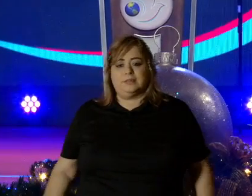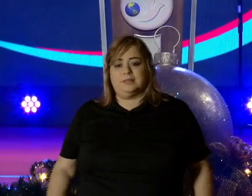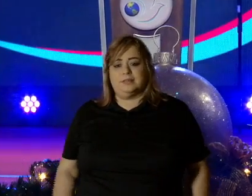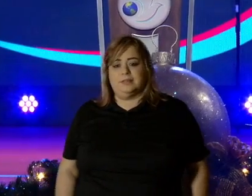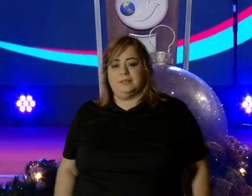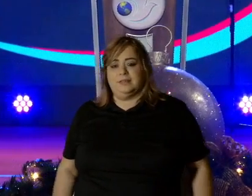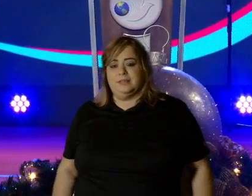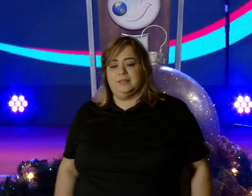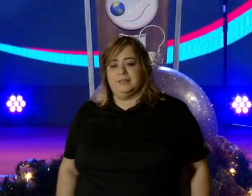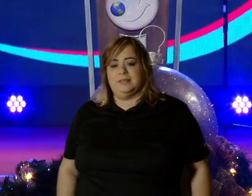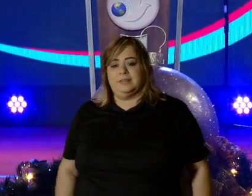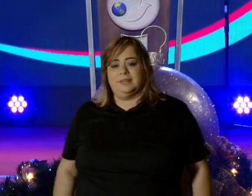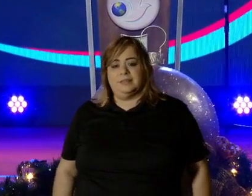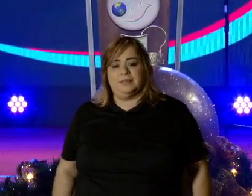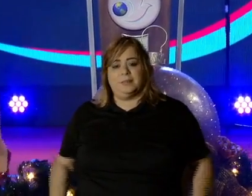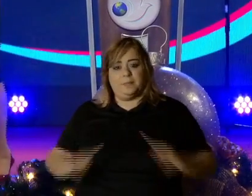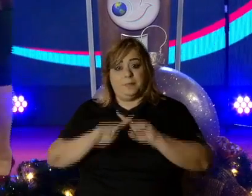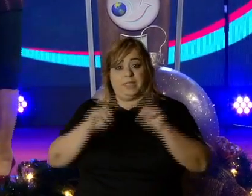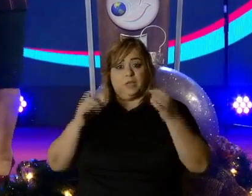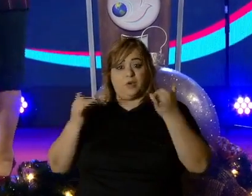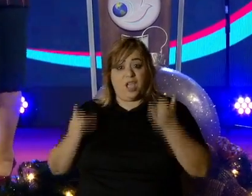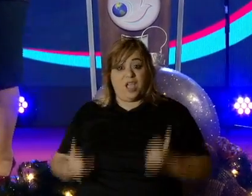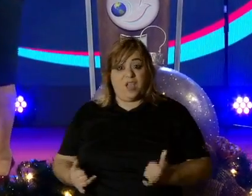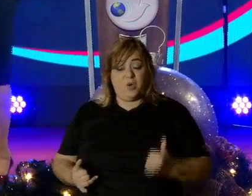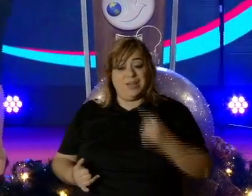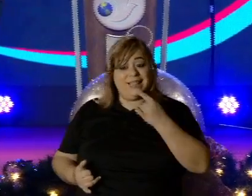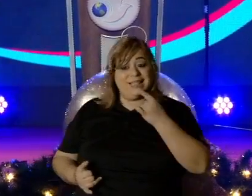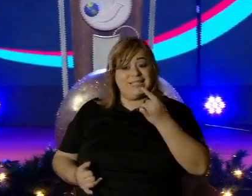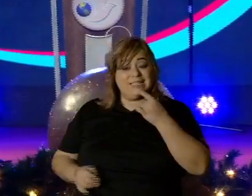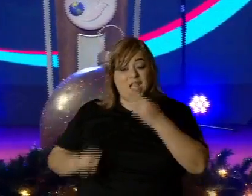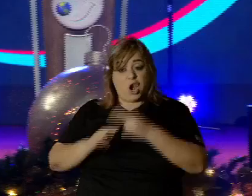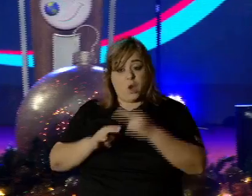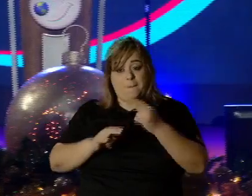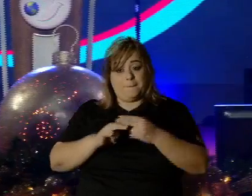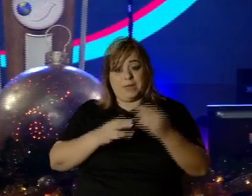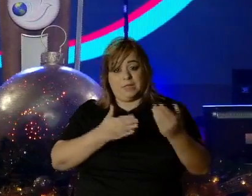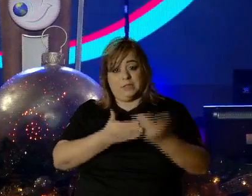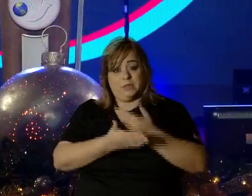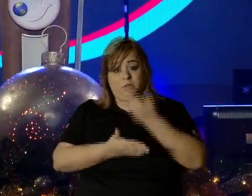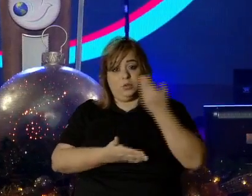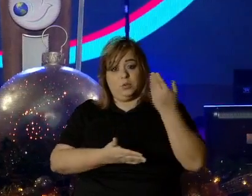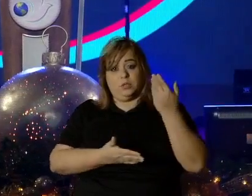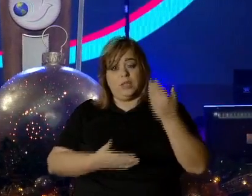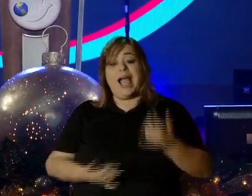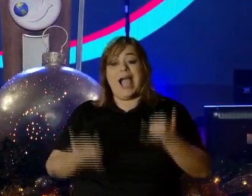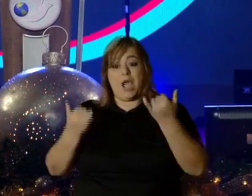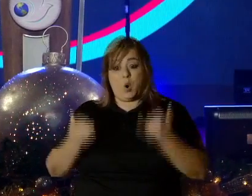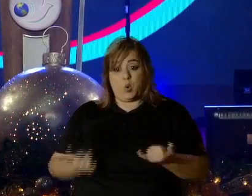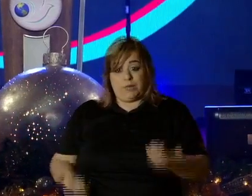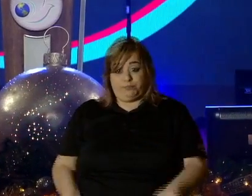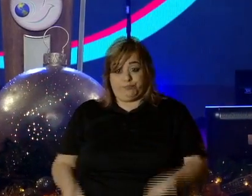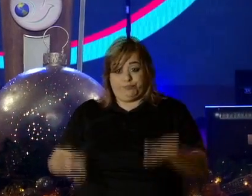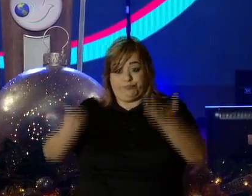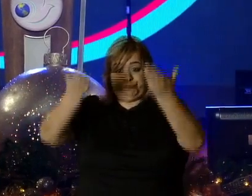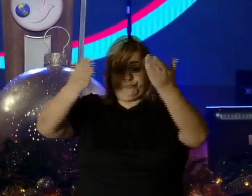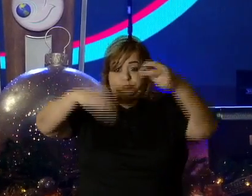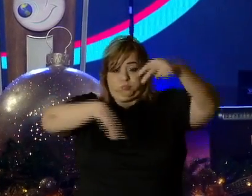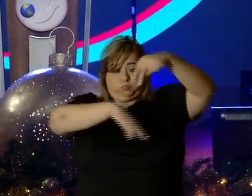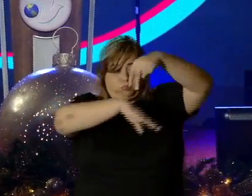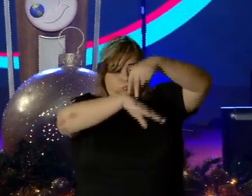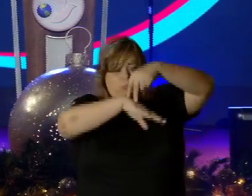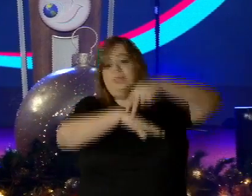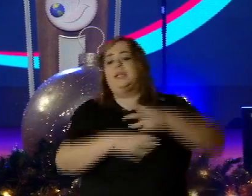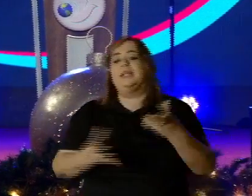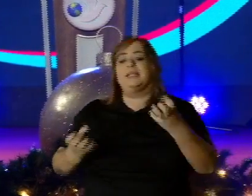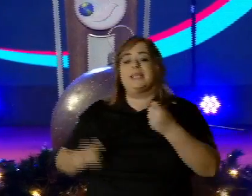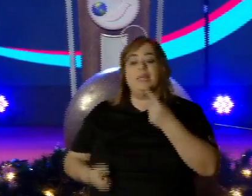están choteando allá atrás. Pero ahora te tienen un nombre nuevo porque tú eres del Señor y Él te puso nombre. Póngase de pie en esta hora. Yo quiero decirte